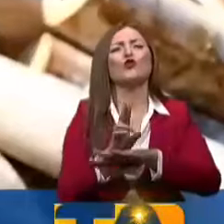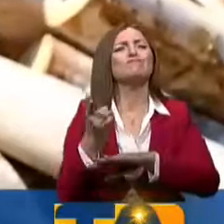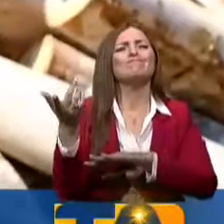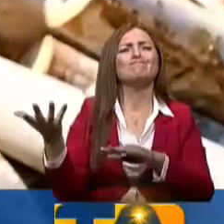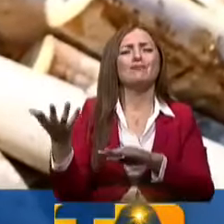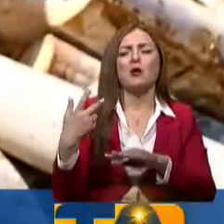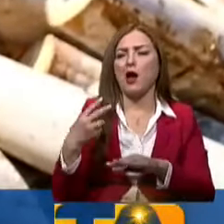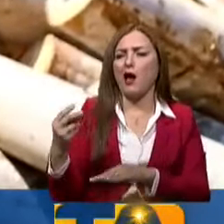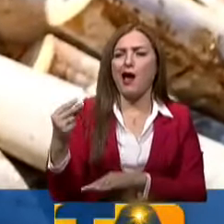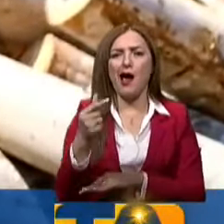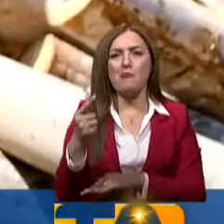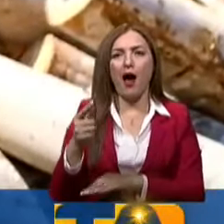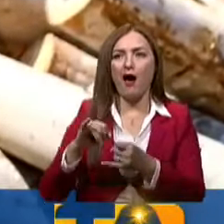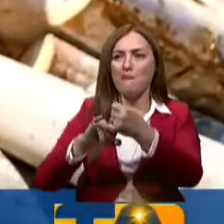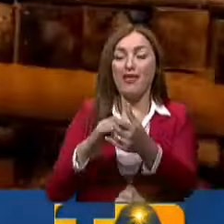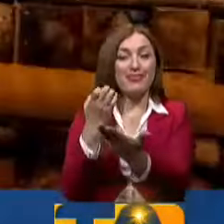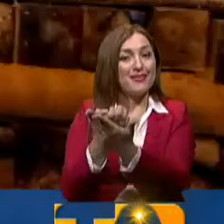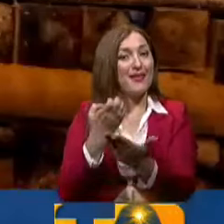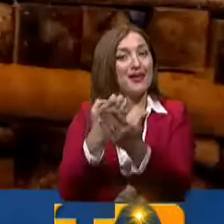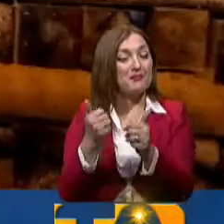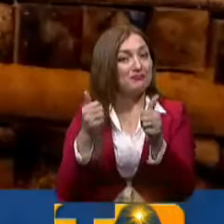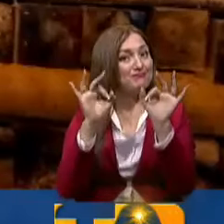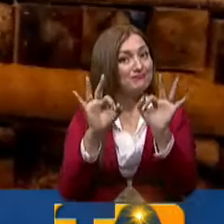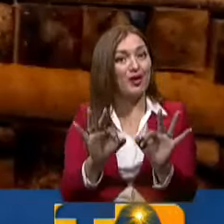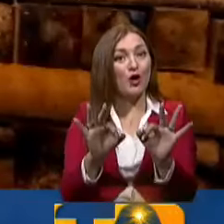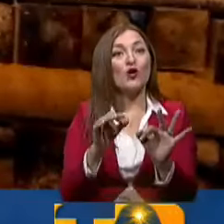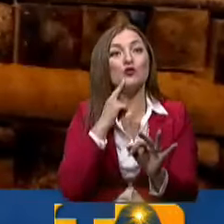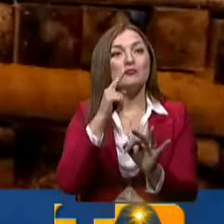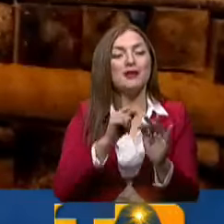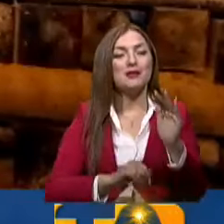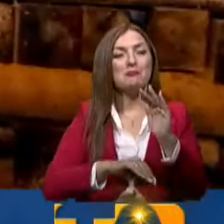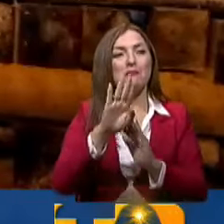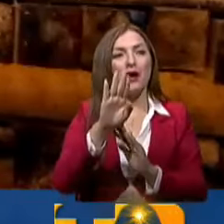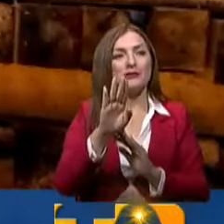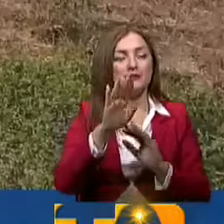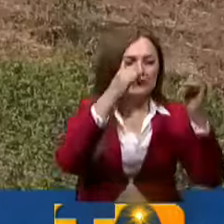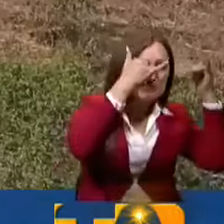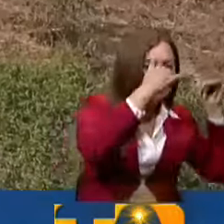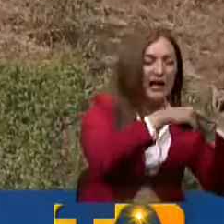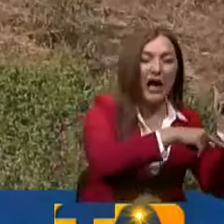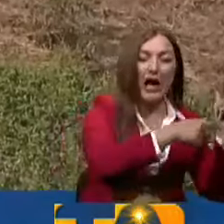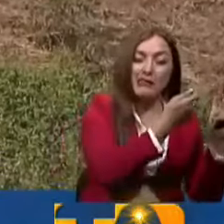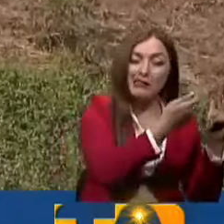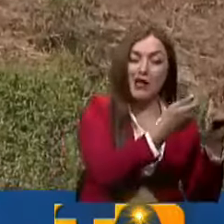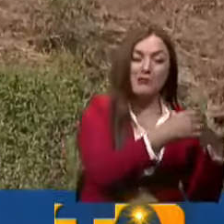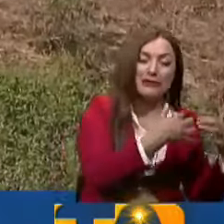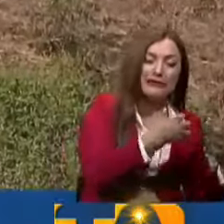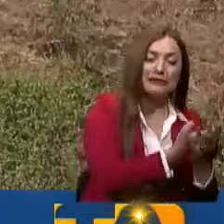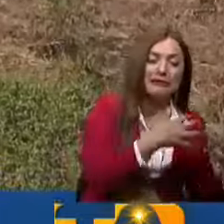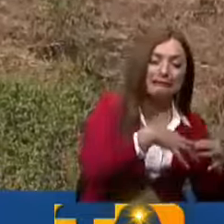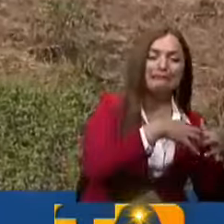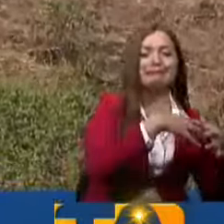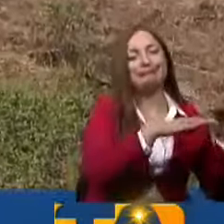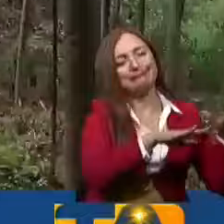constituyó de la noche a la mañana en una fuente rentable, al punto de que sería hasta superior a la crianza de ganado, pues lo que antes eran áreas